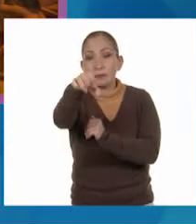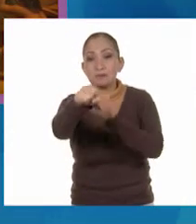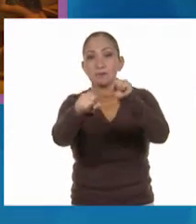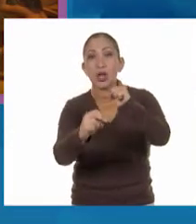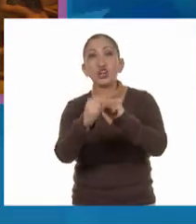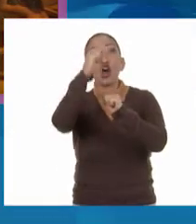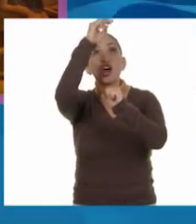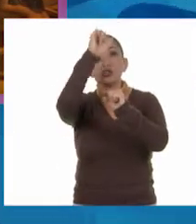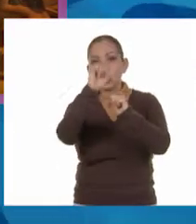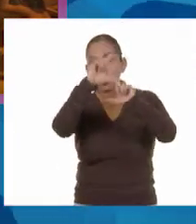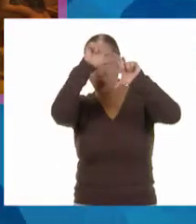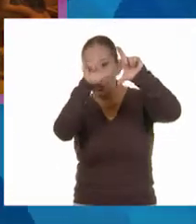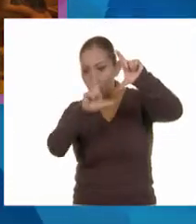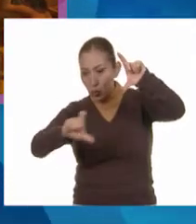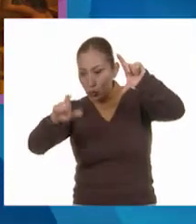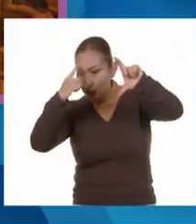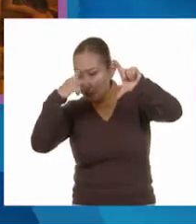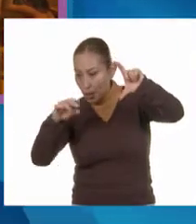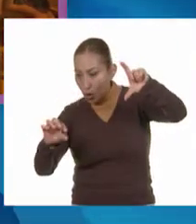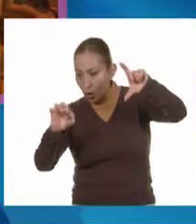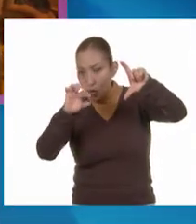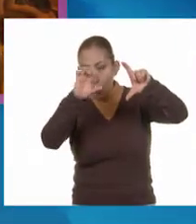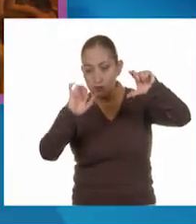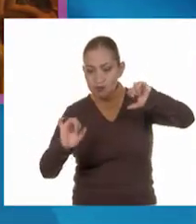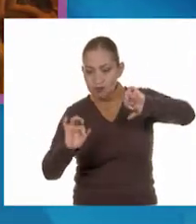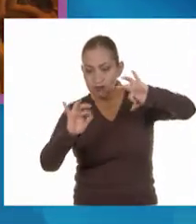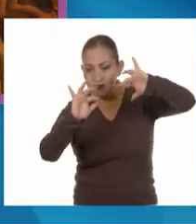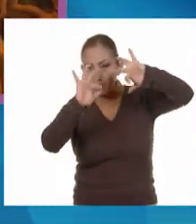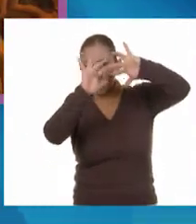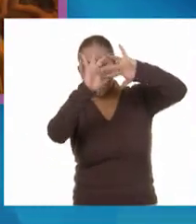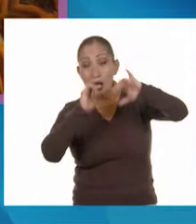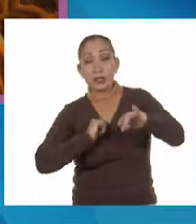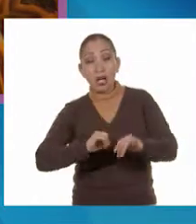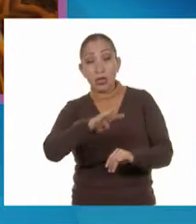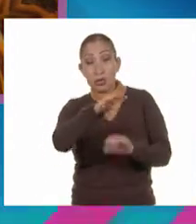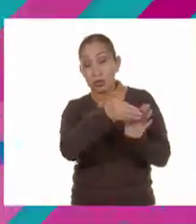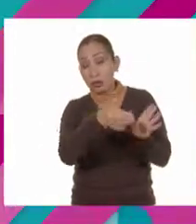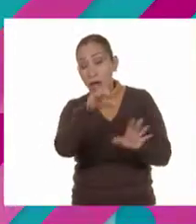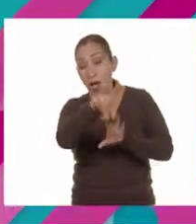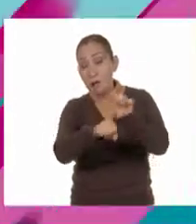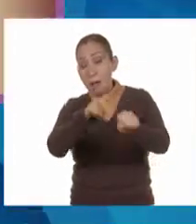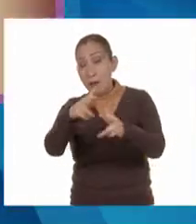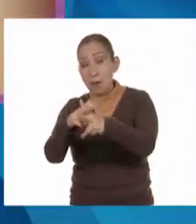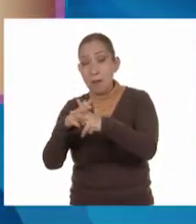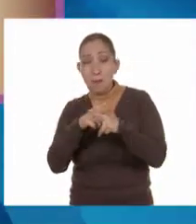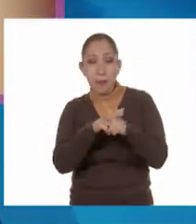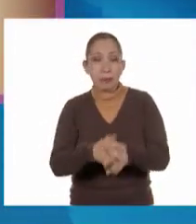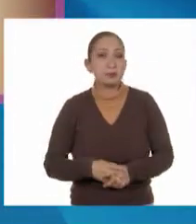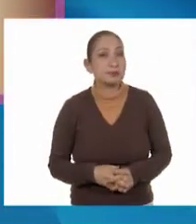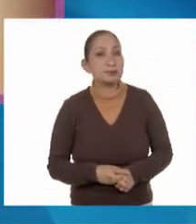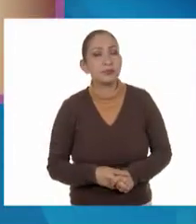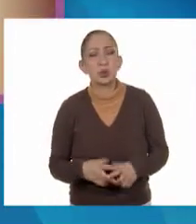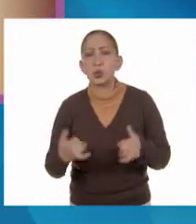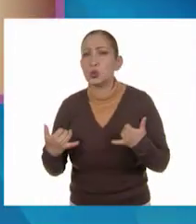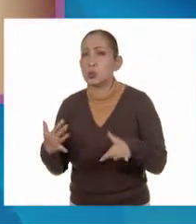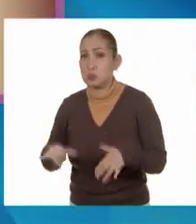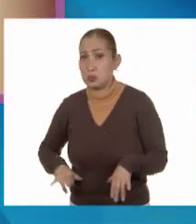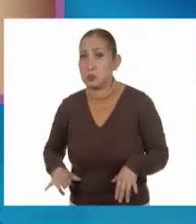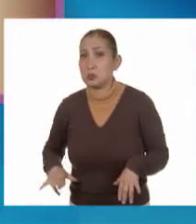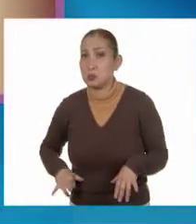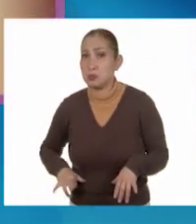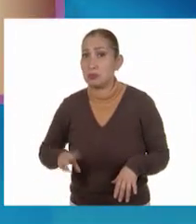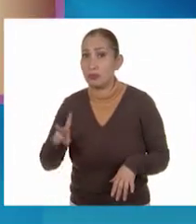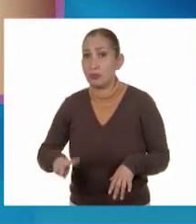nuestro territorio, que se extendieron en algunas zonas incluso hasta el siglo XIX. ¡Wow! ¡Wow! Muy interesante,